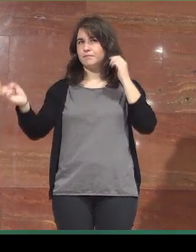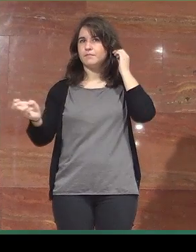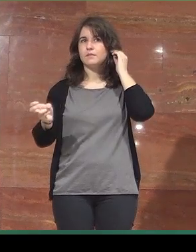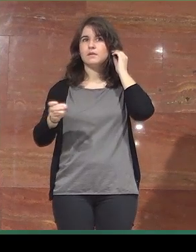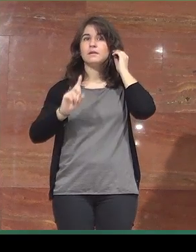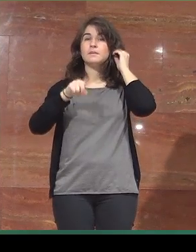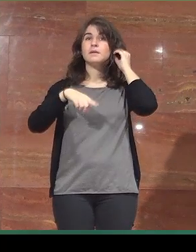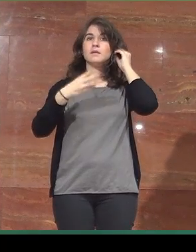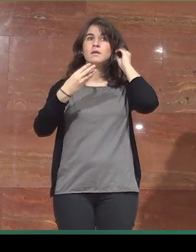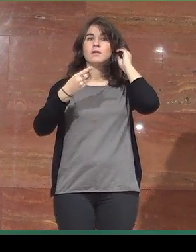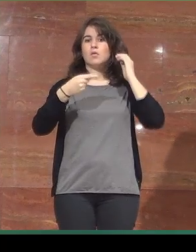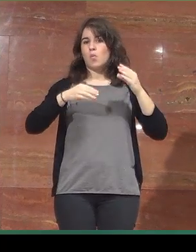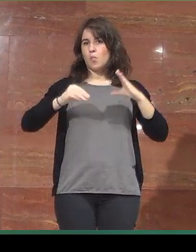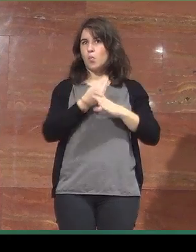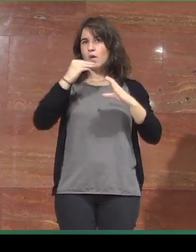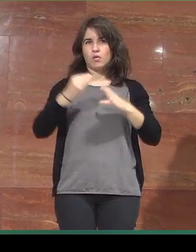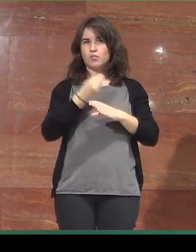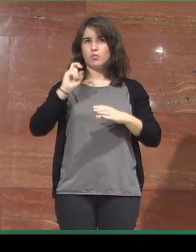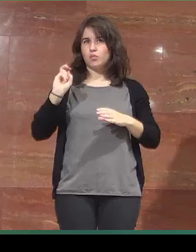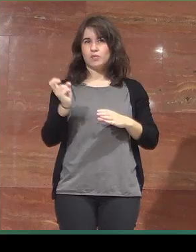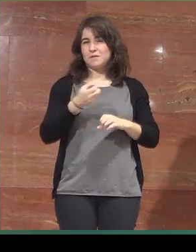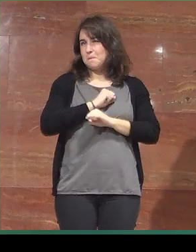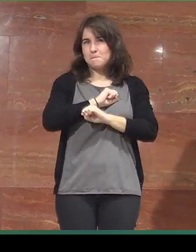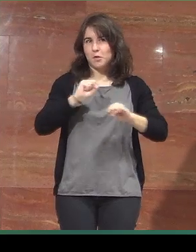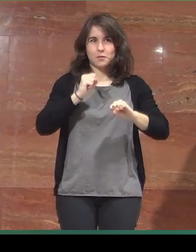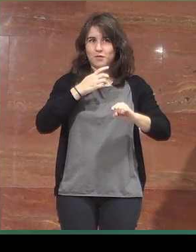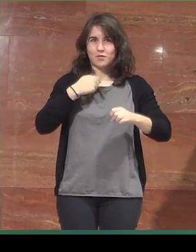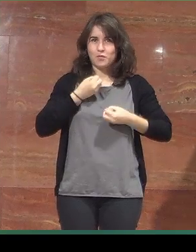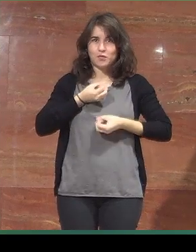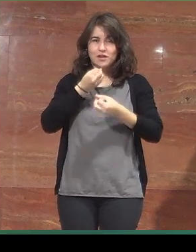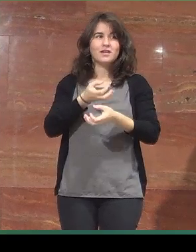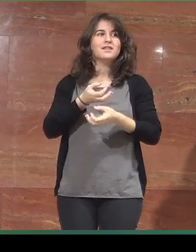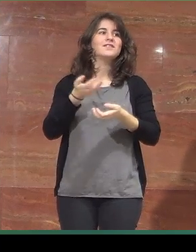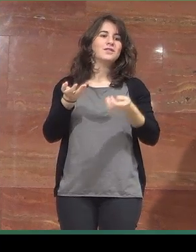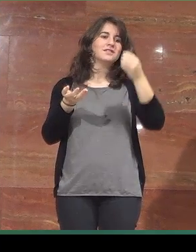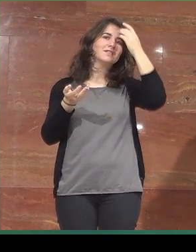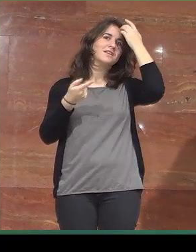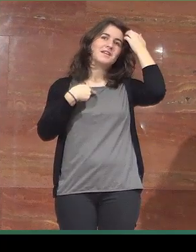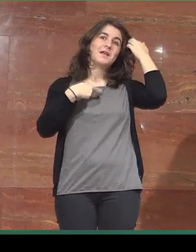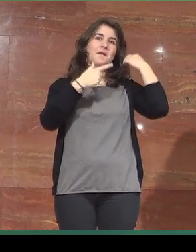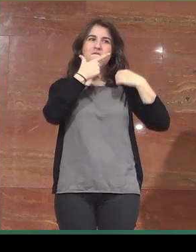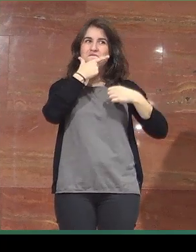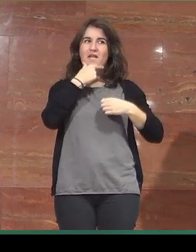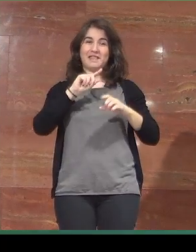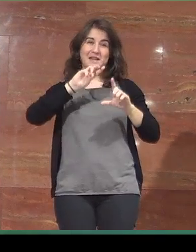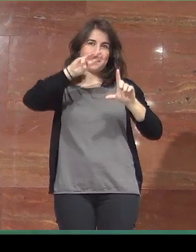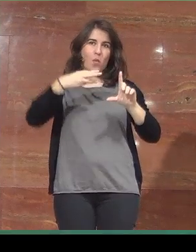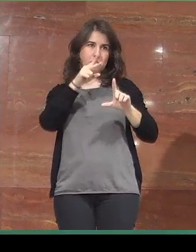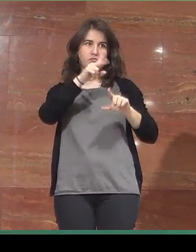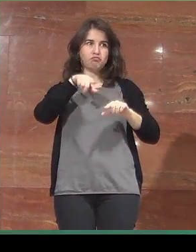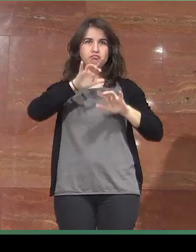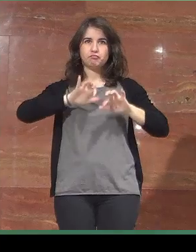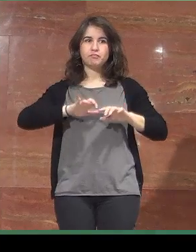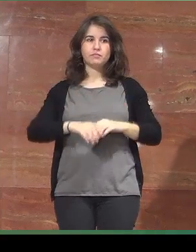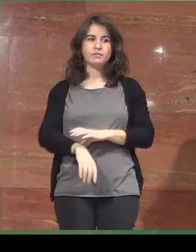También tiene muchísimas publicaciones y es imposible que os lo cuente aquí, con lo cual es más fácil que miréis la página. Muchas gracias, Ruedi, por